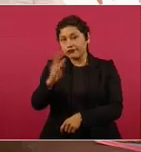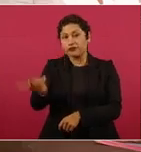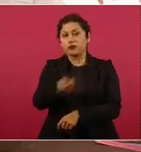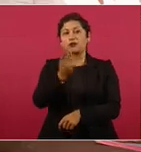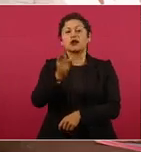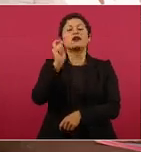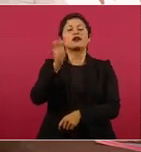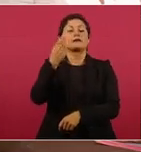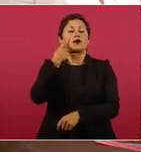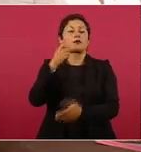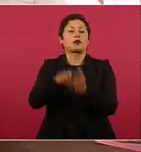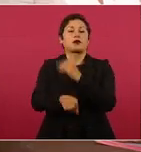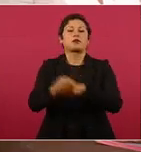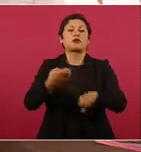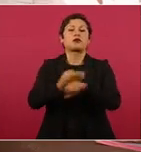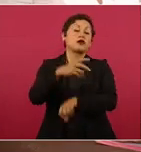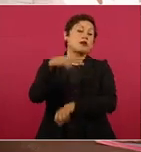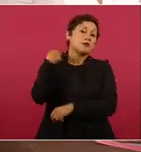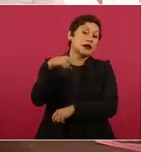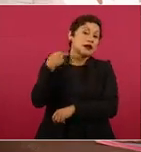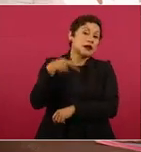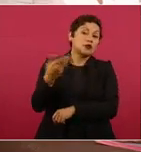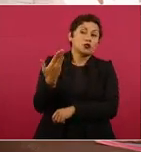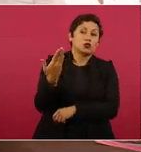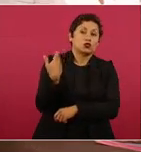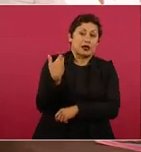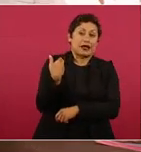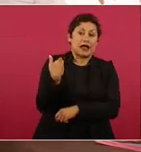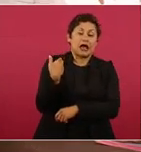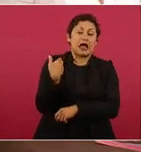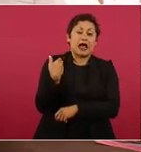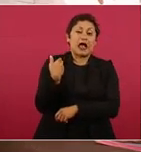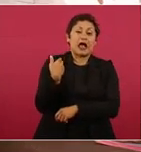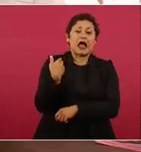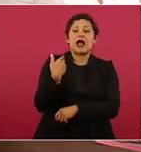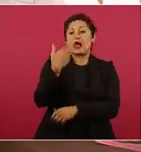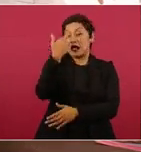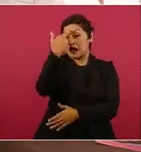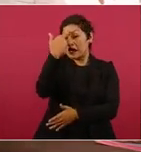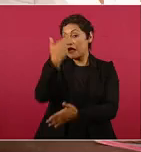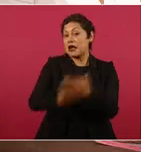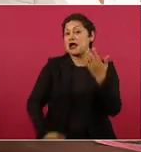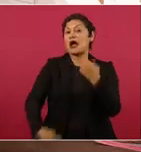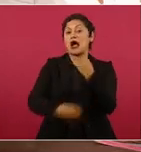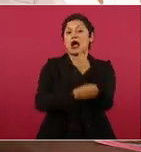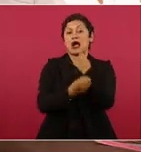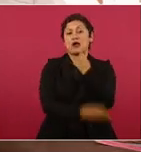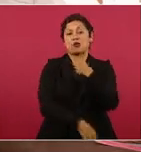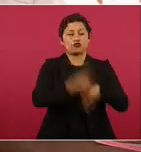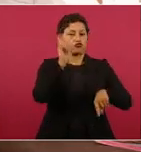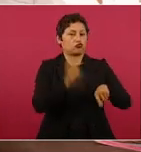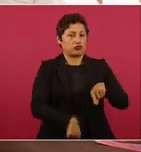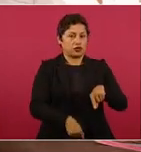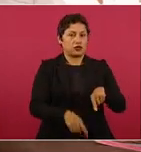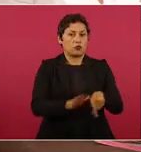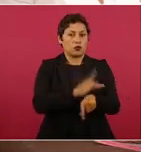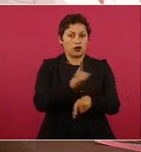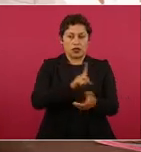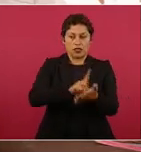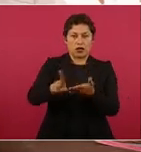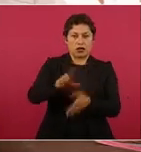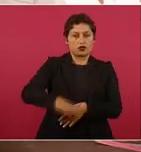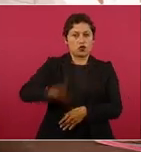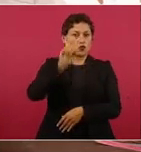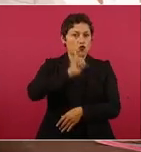Veracruz, recientemente se despenalizó el aborto por ciertas causales, reconociendo así pues el derecho sexual y reproductivo de